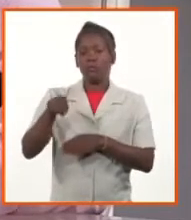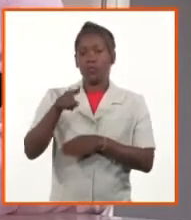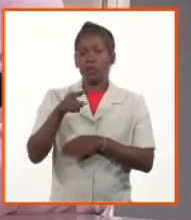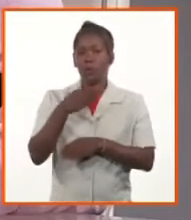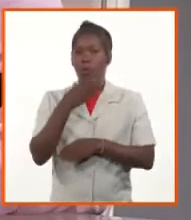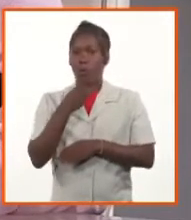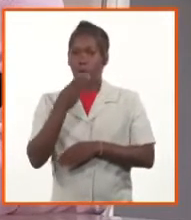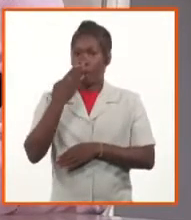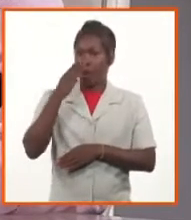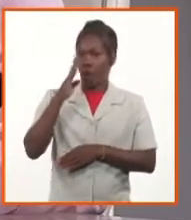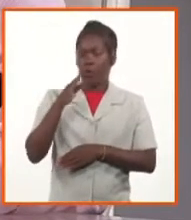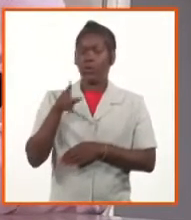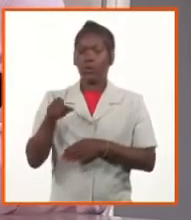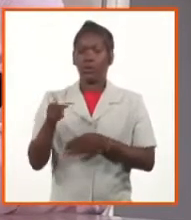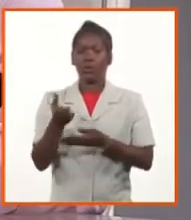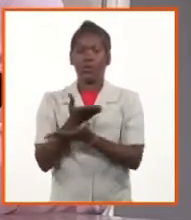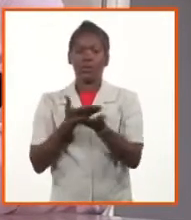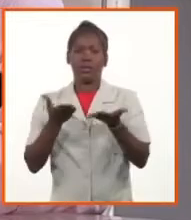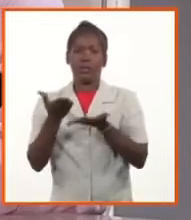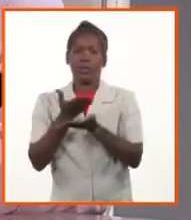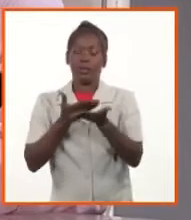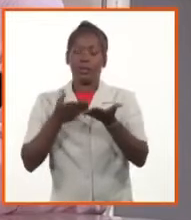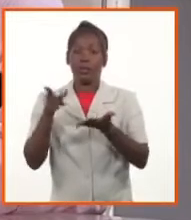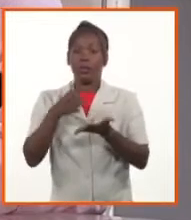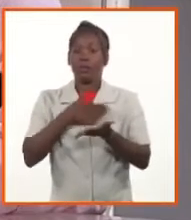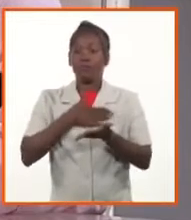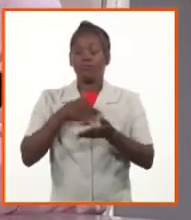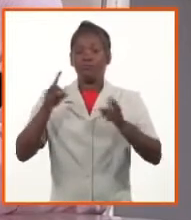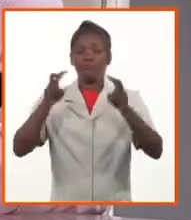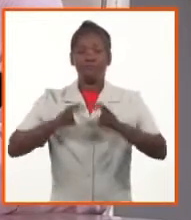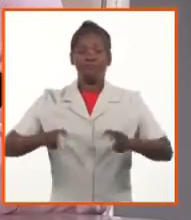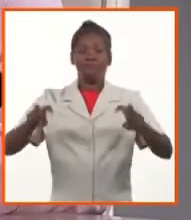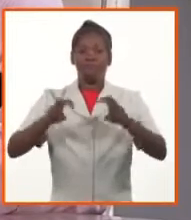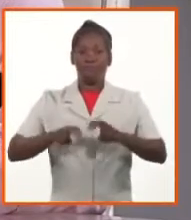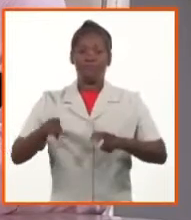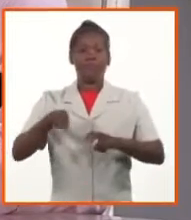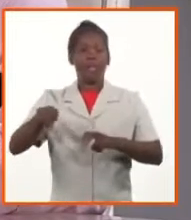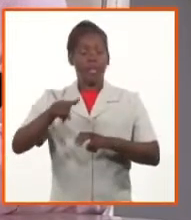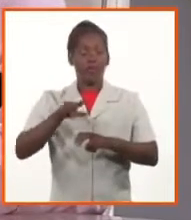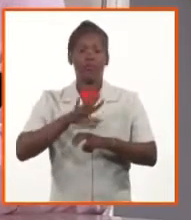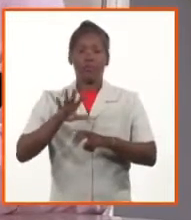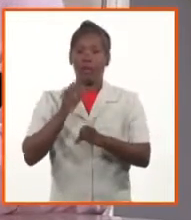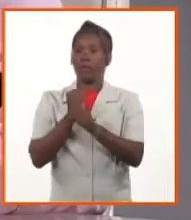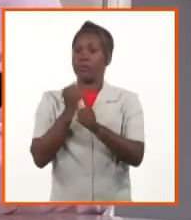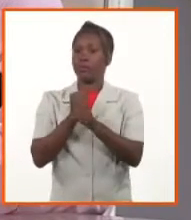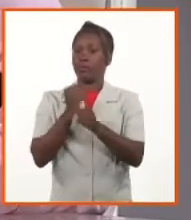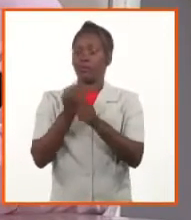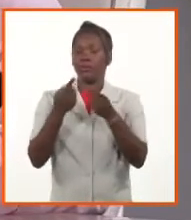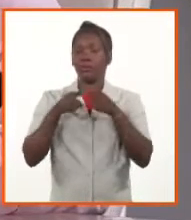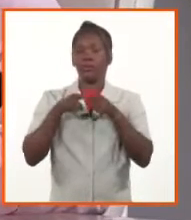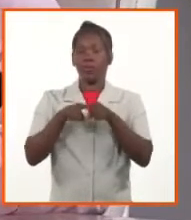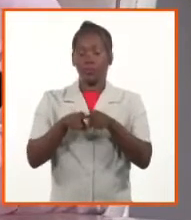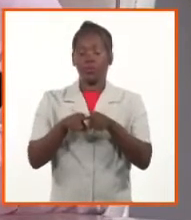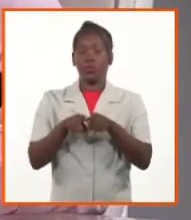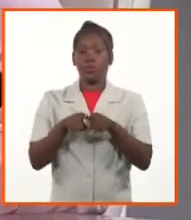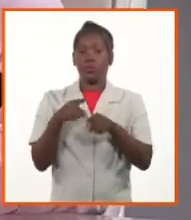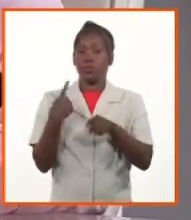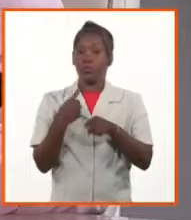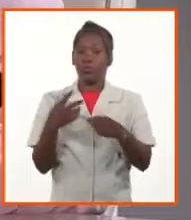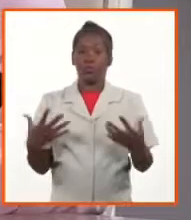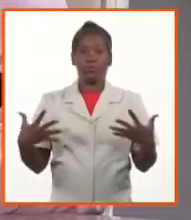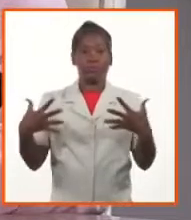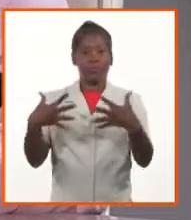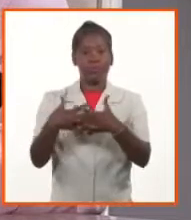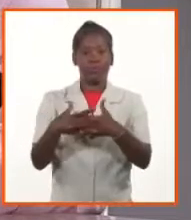sumado. Incluso hemos tenido un vínculo muy estrecho con la Universidad de Hermanos Ahí, que gran parte de las